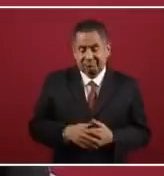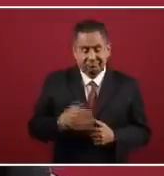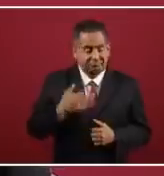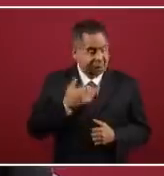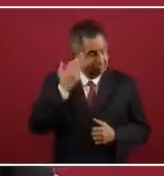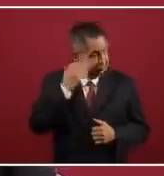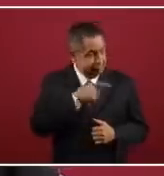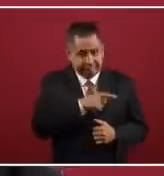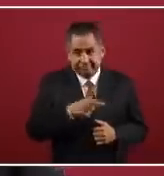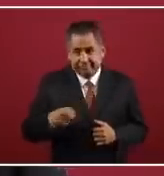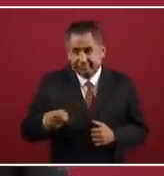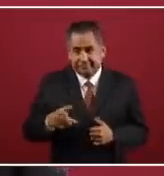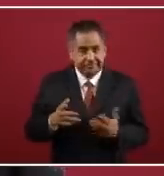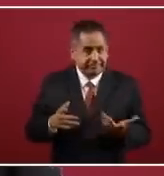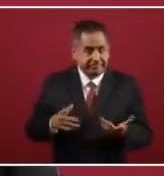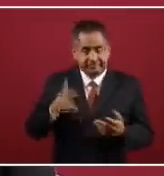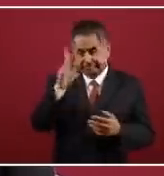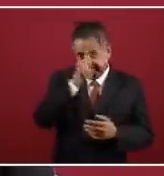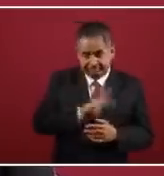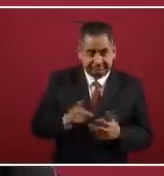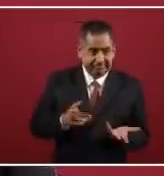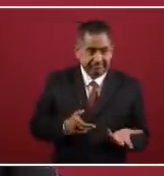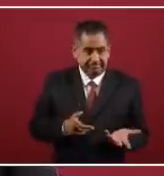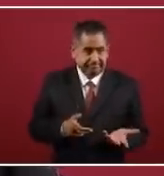épocas de paz.